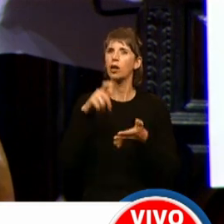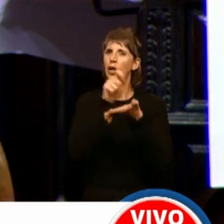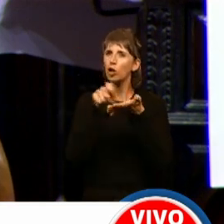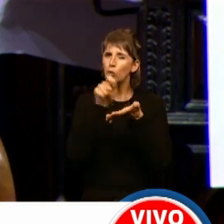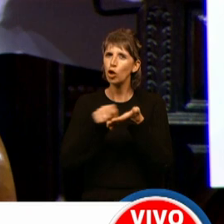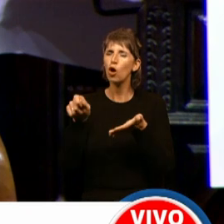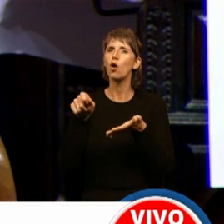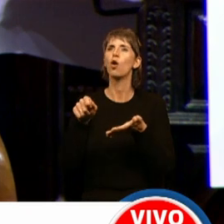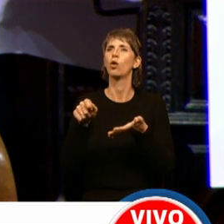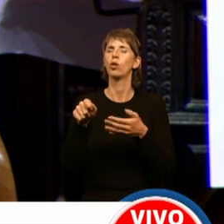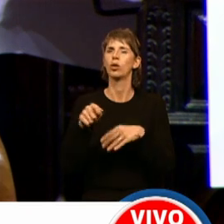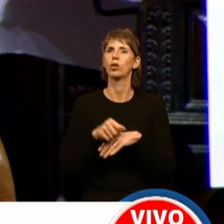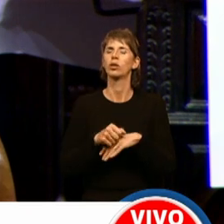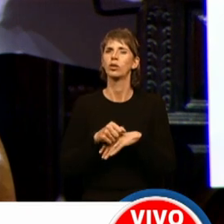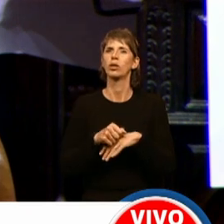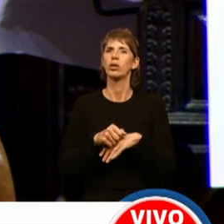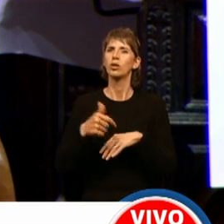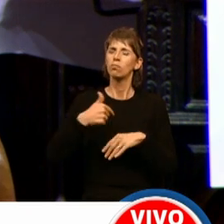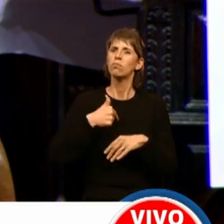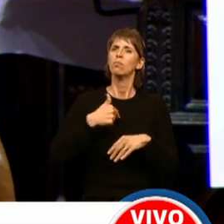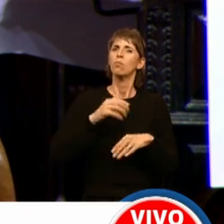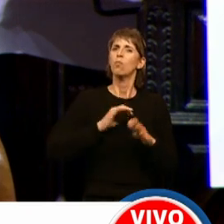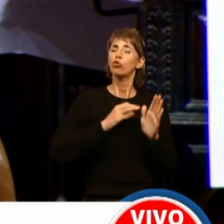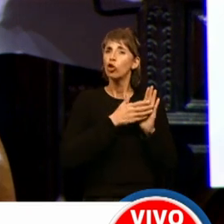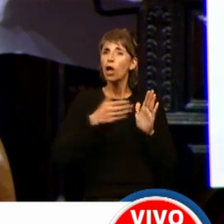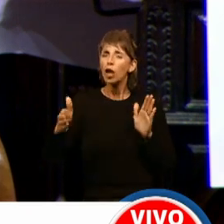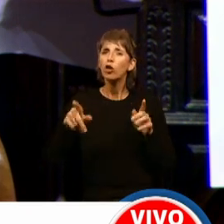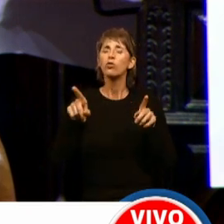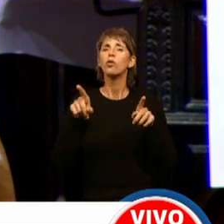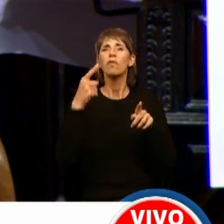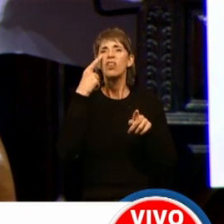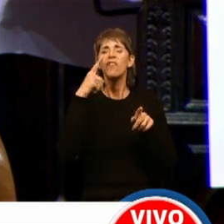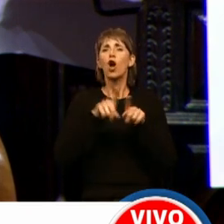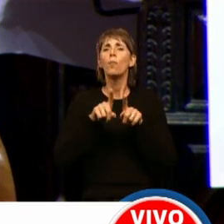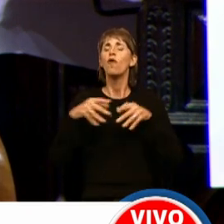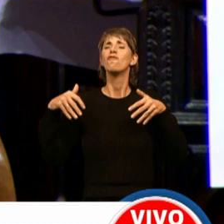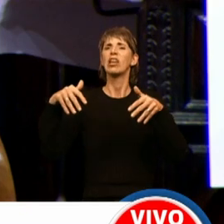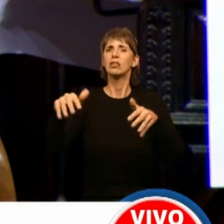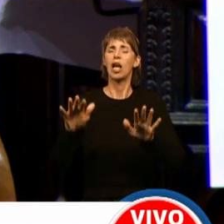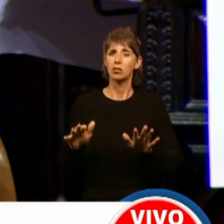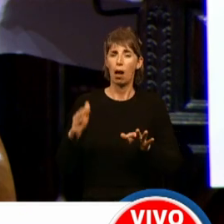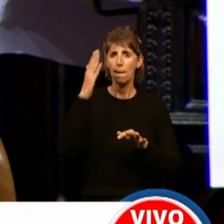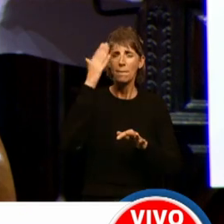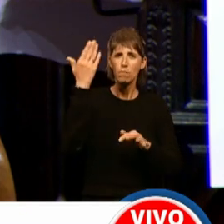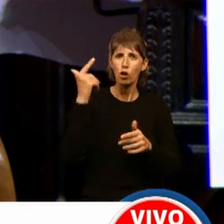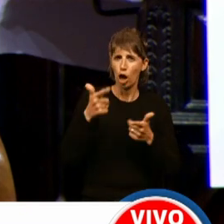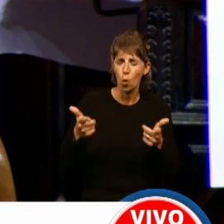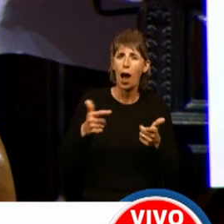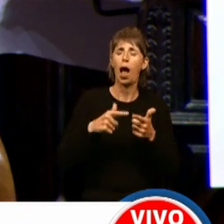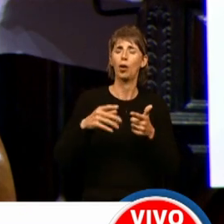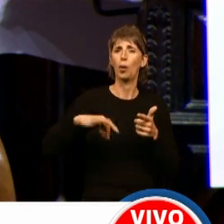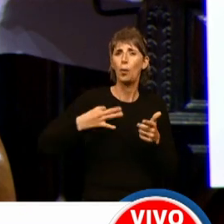durante mucho tiempo viví como un fantasma sin registro sin memoria sin un proyecto de vida